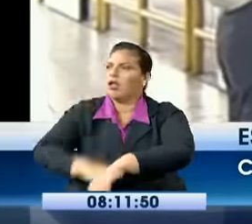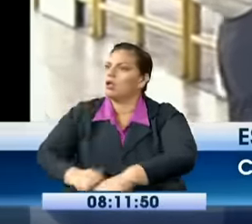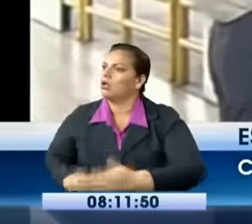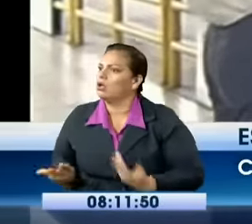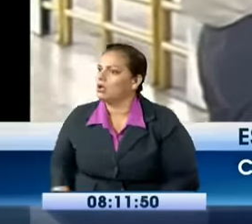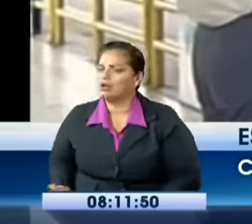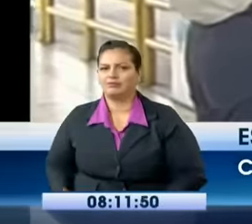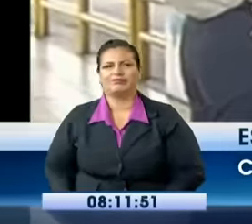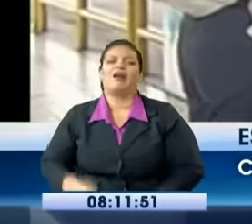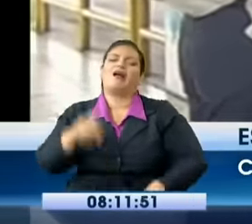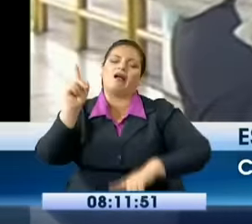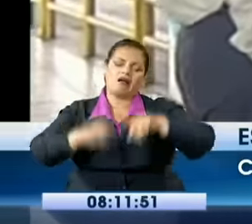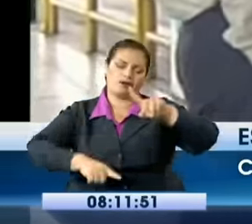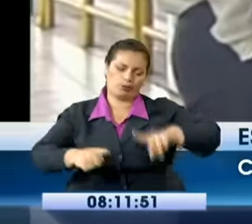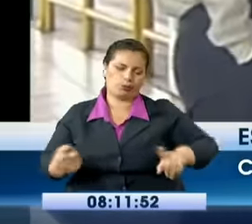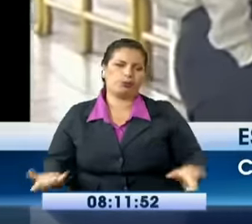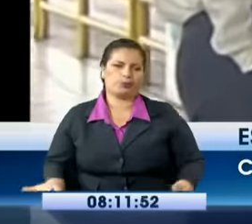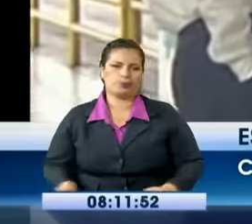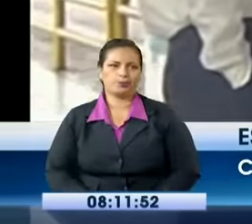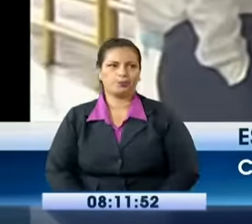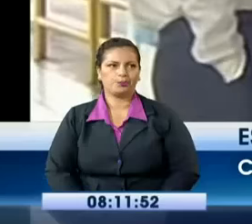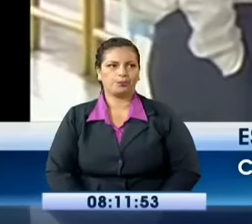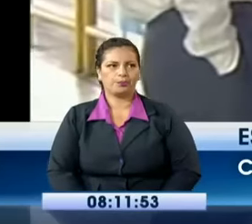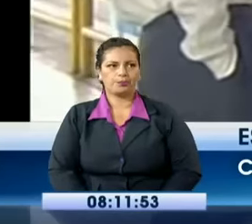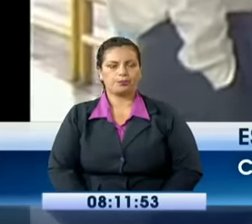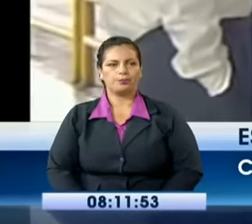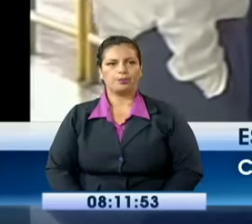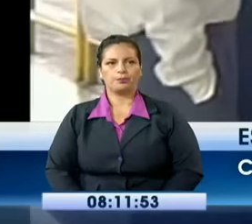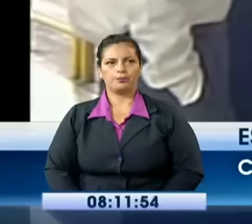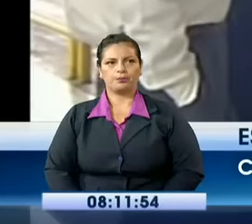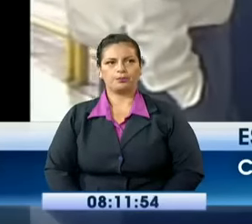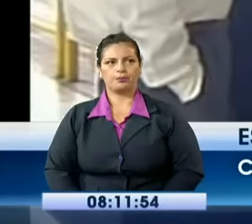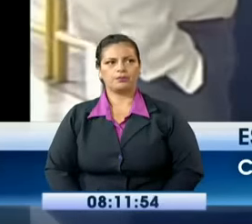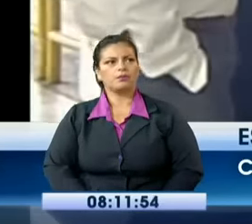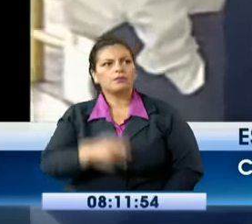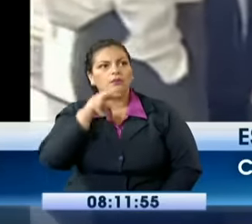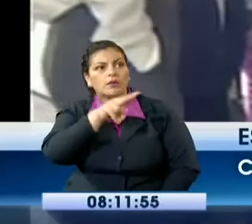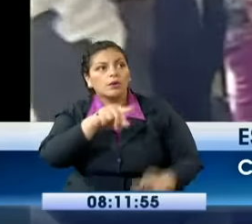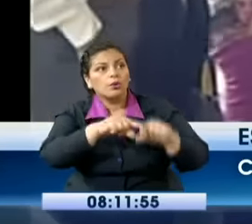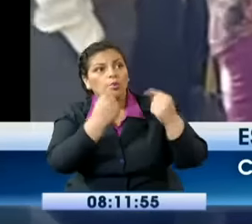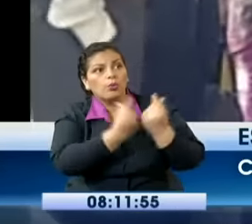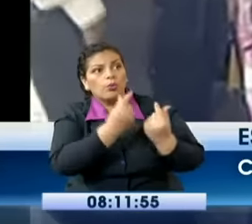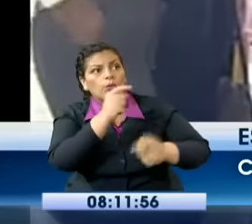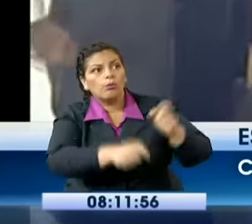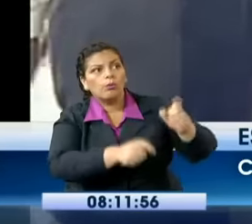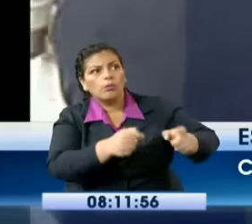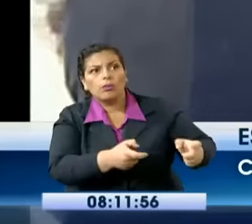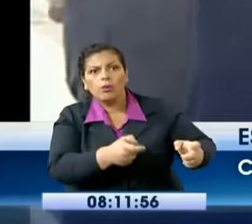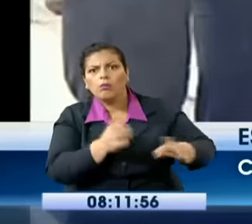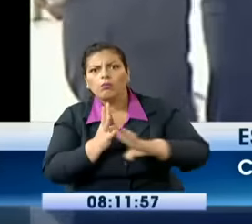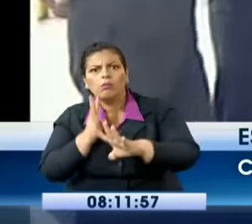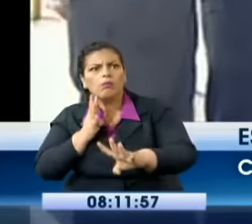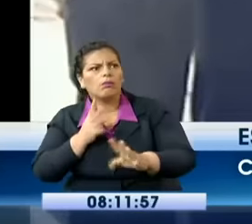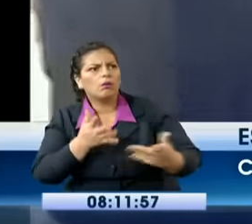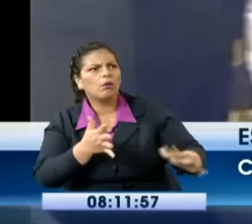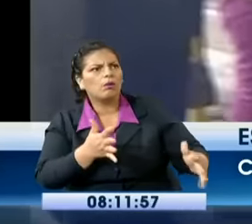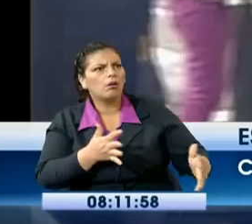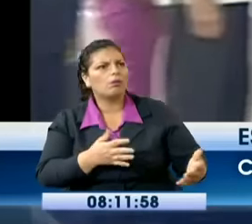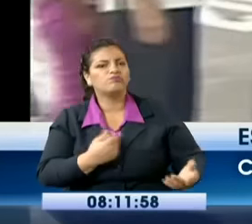acomodando. Claro, claro. Y entonces cuando sucede algo, el primer grito es, ¿y qué hace la